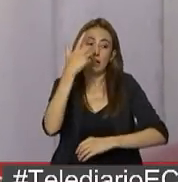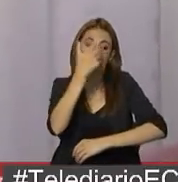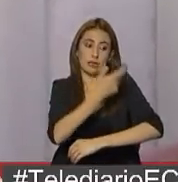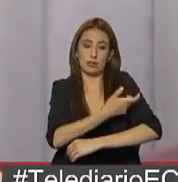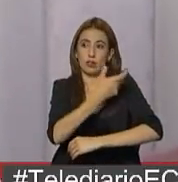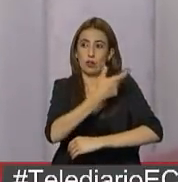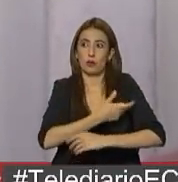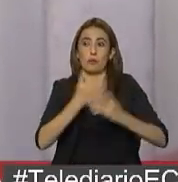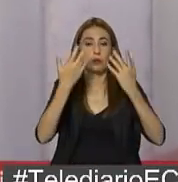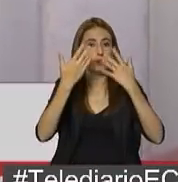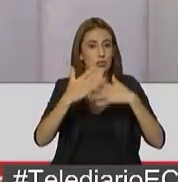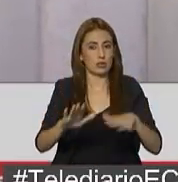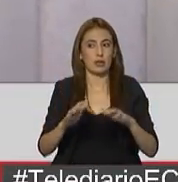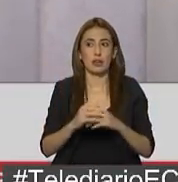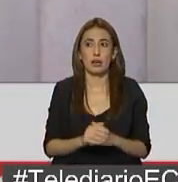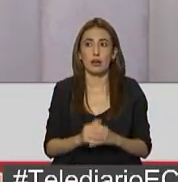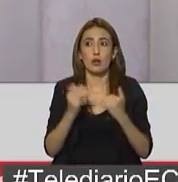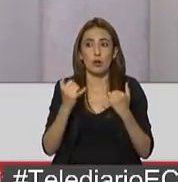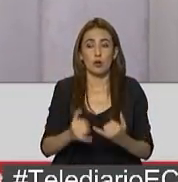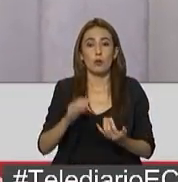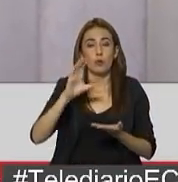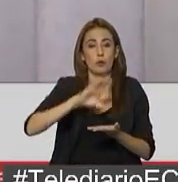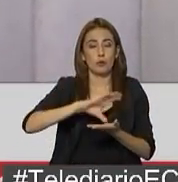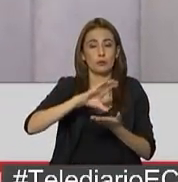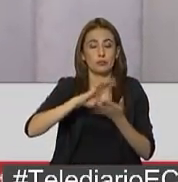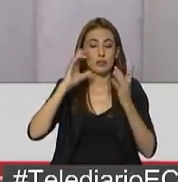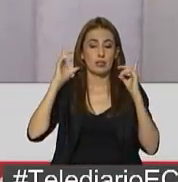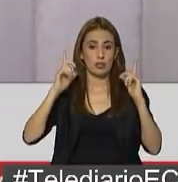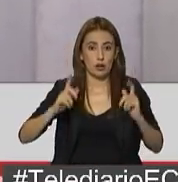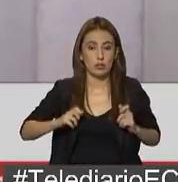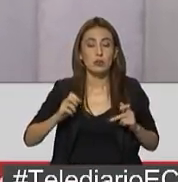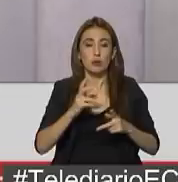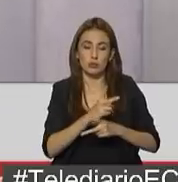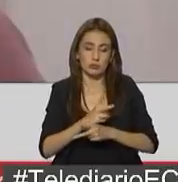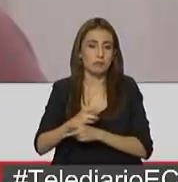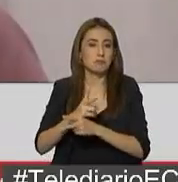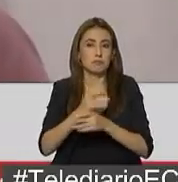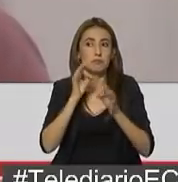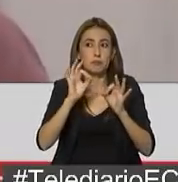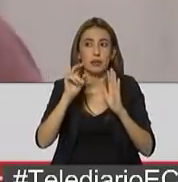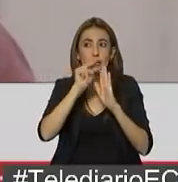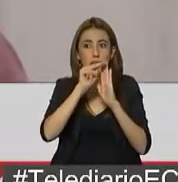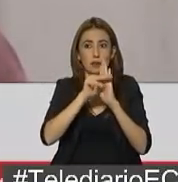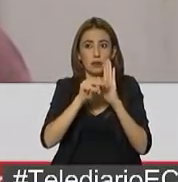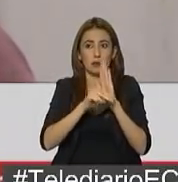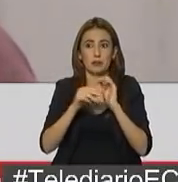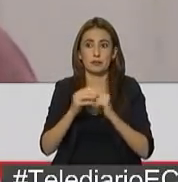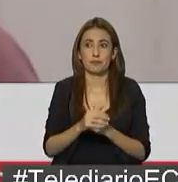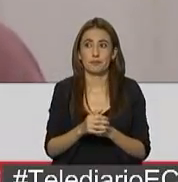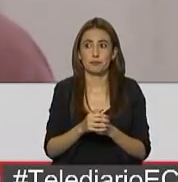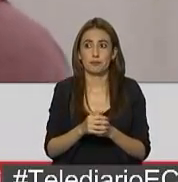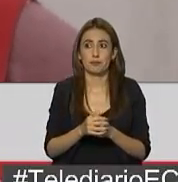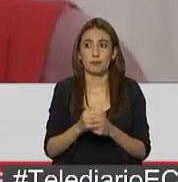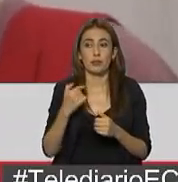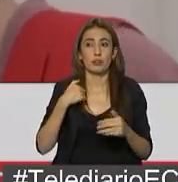meses. Aquí en el Centro de Salud le mantenemos al día las vacunas, ¿no? Bueno, realmente no es que